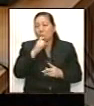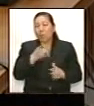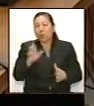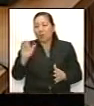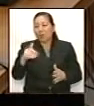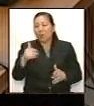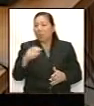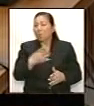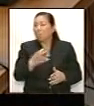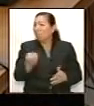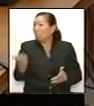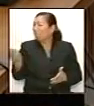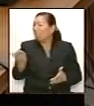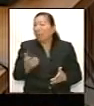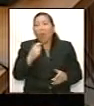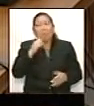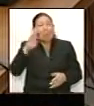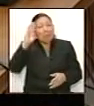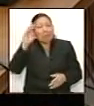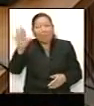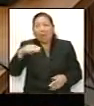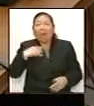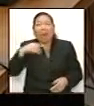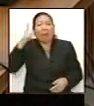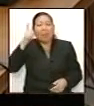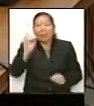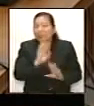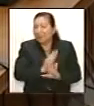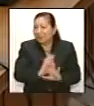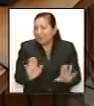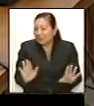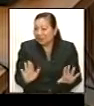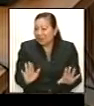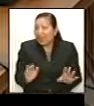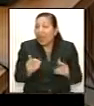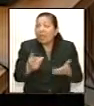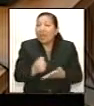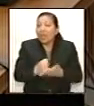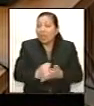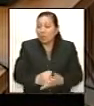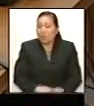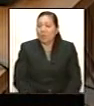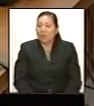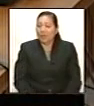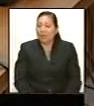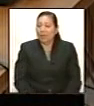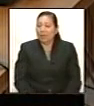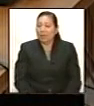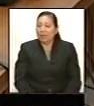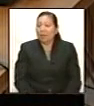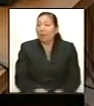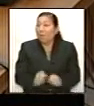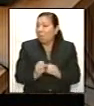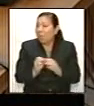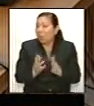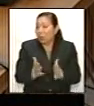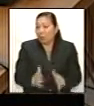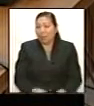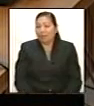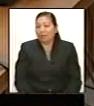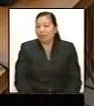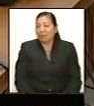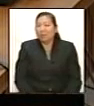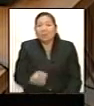llamando al patrullero y no la escucho gritar. Entonces todos ahí ayudándolas, ¿no? Puede pasar eso en la madrugada, chicas que ni